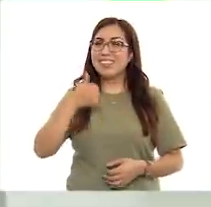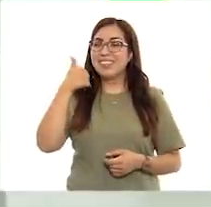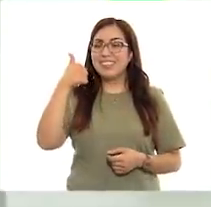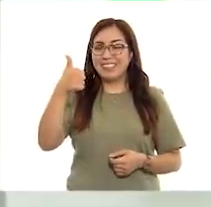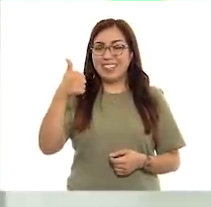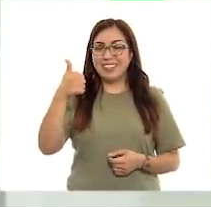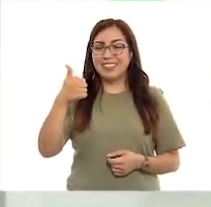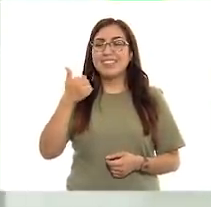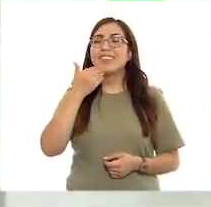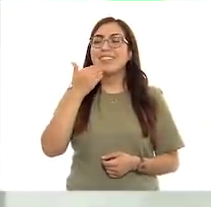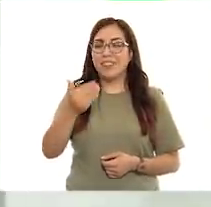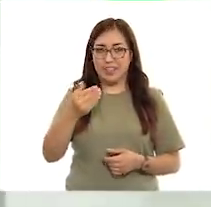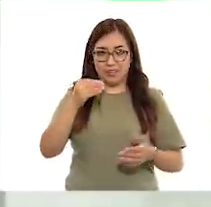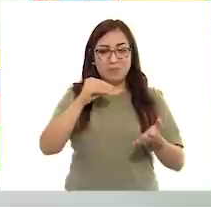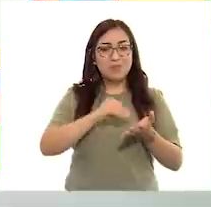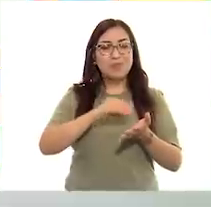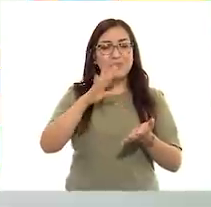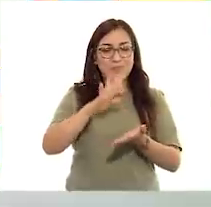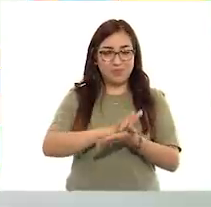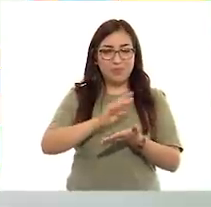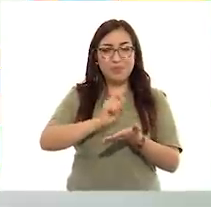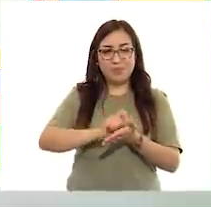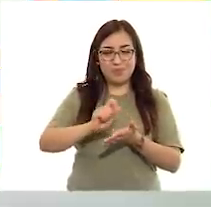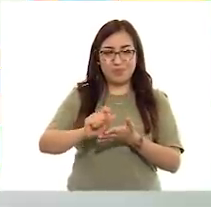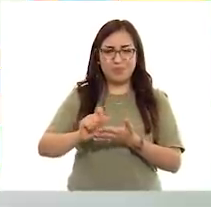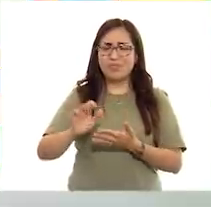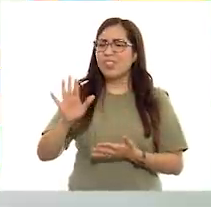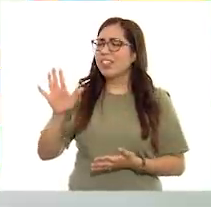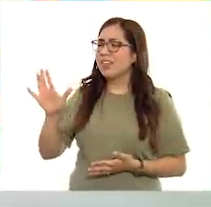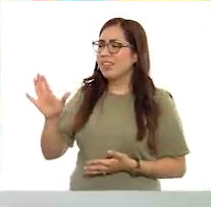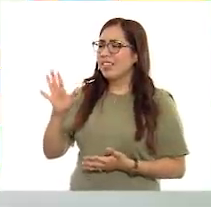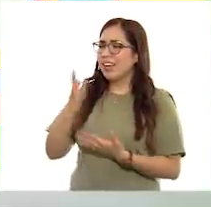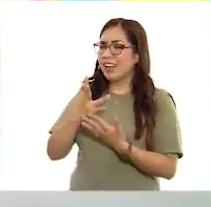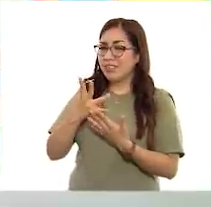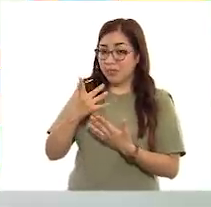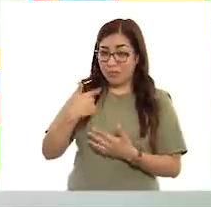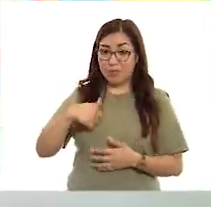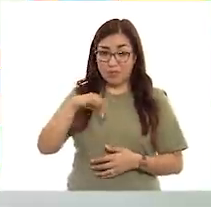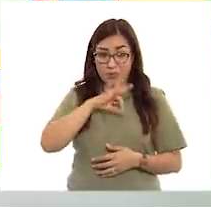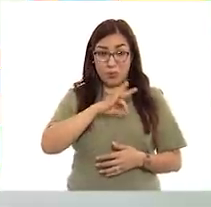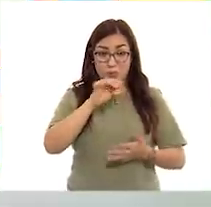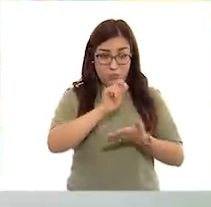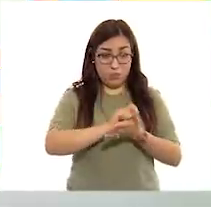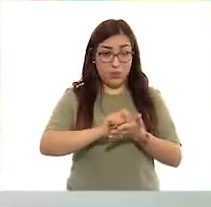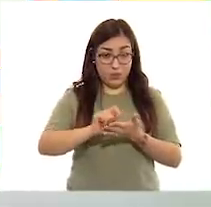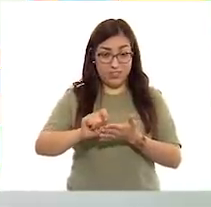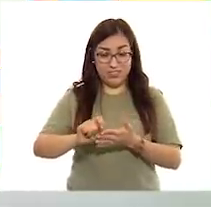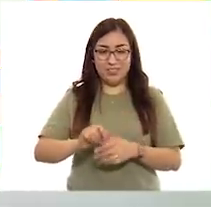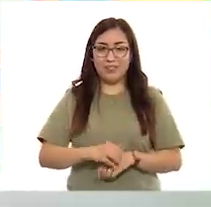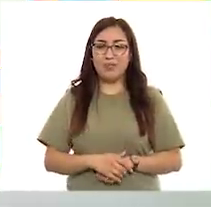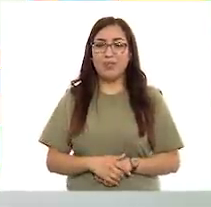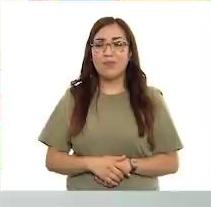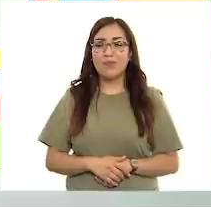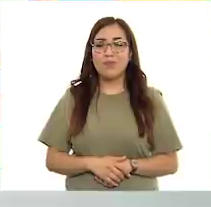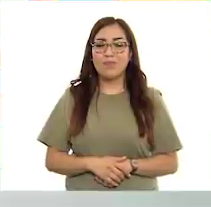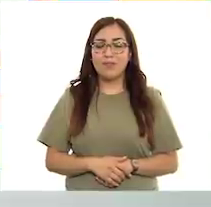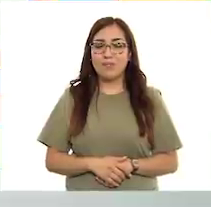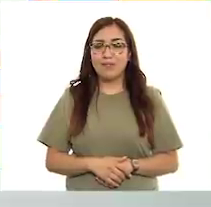bien! ¡Vamos a registrarlo! ¡No! ¡Espera! ¿Puedo registrarlo yo? ¡Claro que sí!